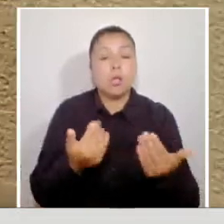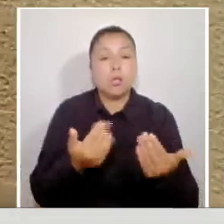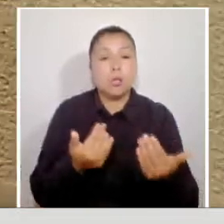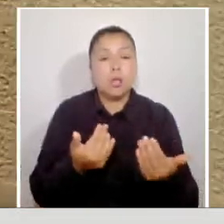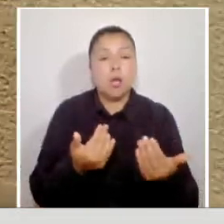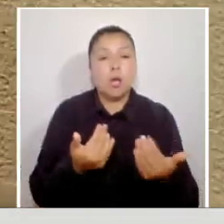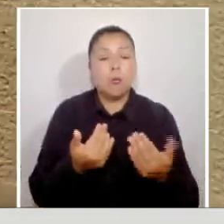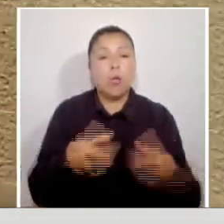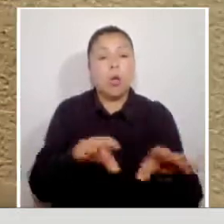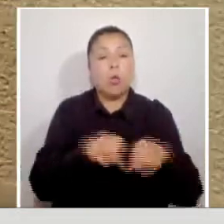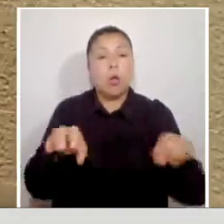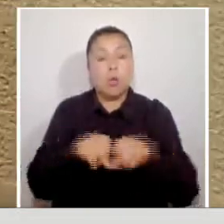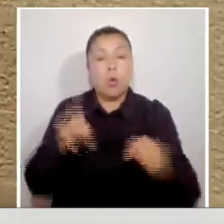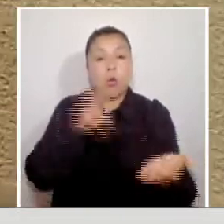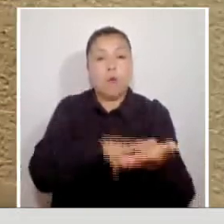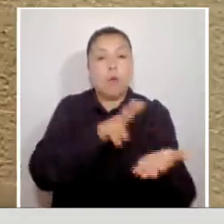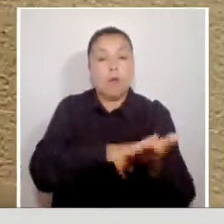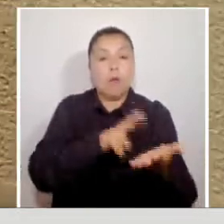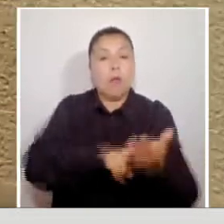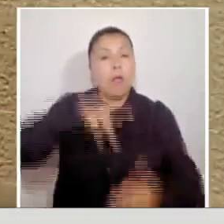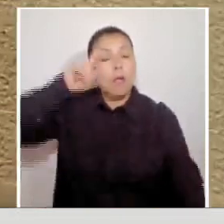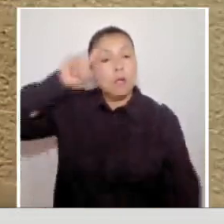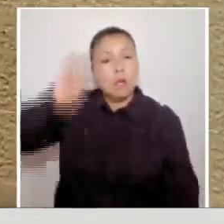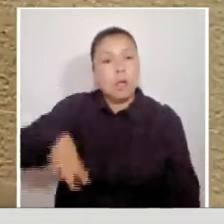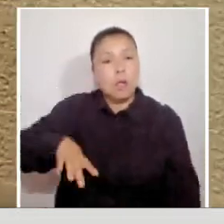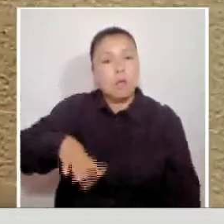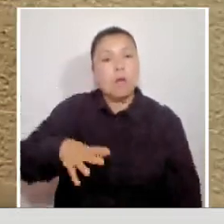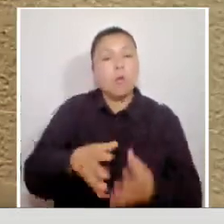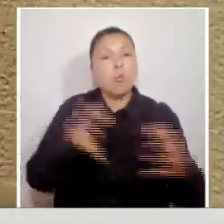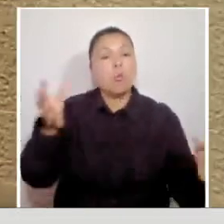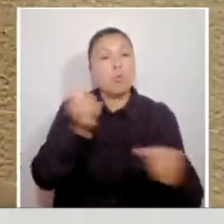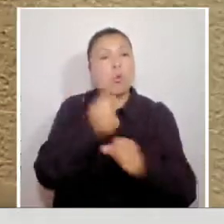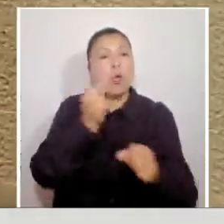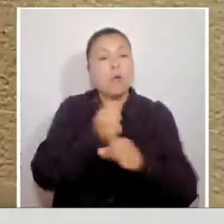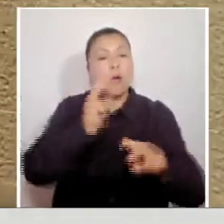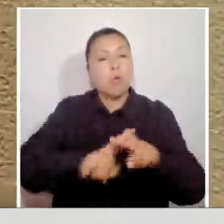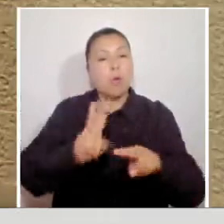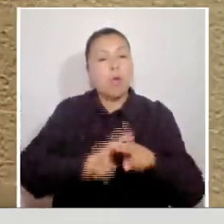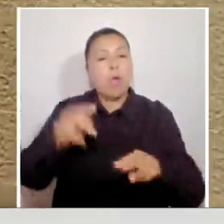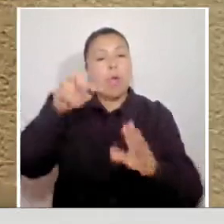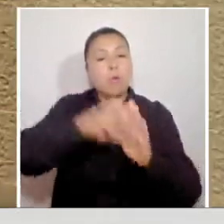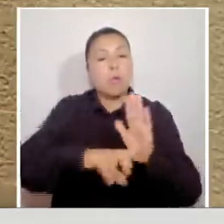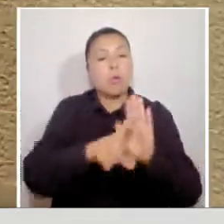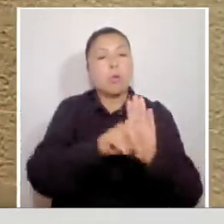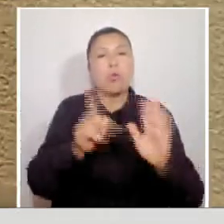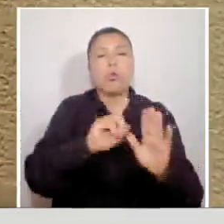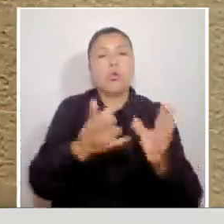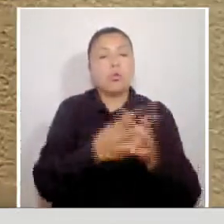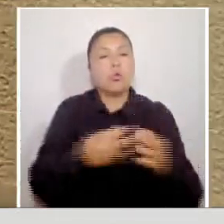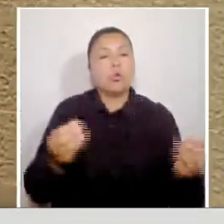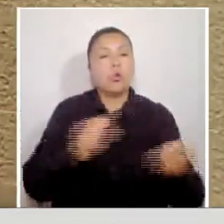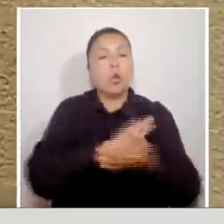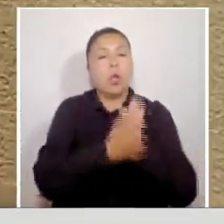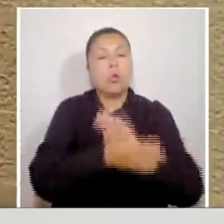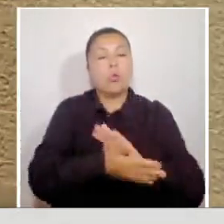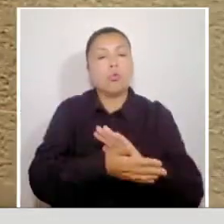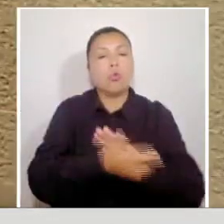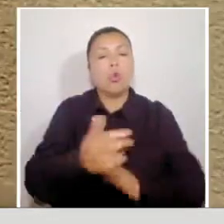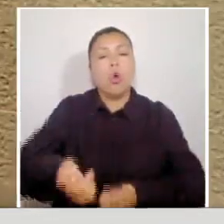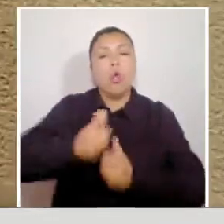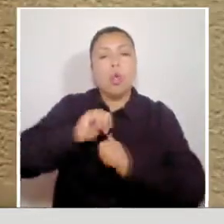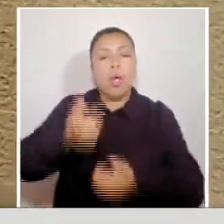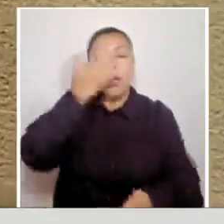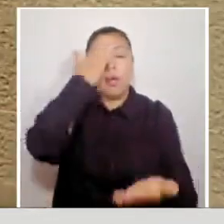compromiso real sabemos que hay mucho trabajo por hacer y que este proyecto no va a resolver todos los desafíos que enfrentan las